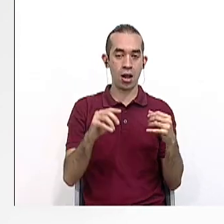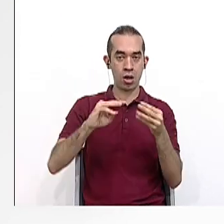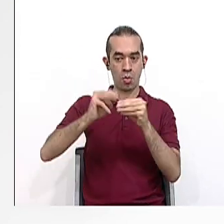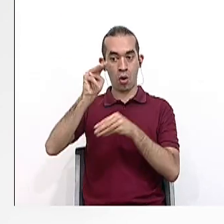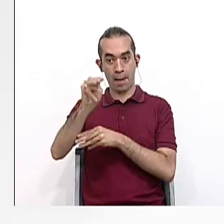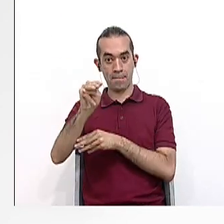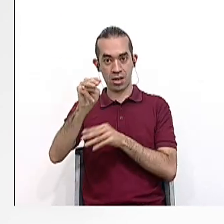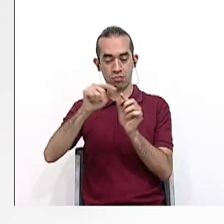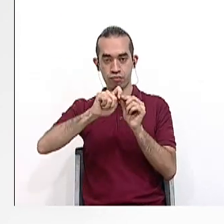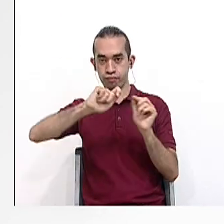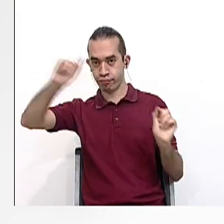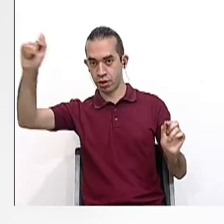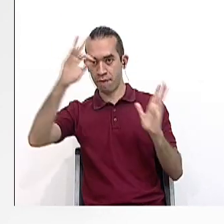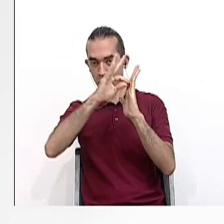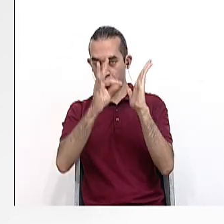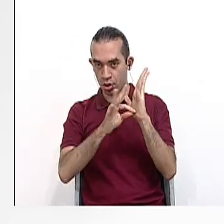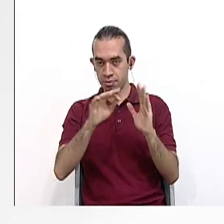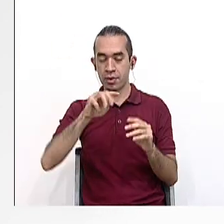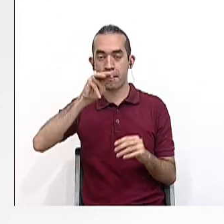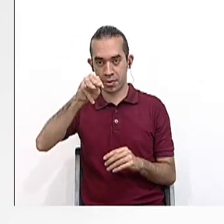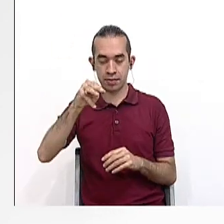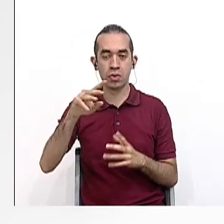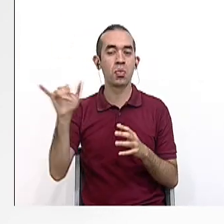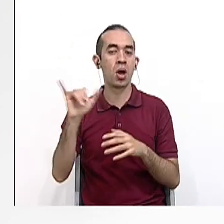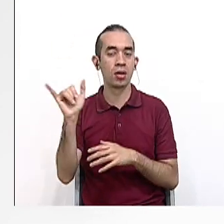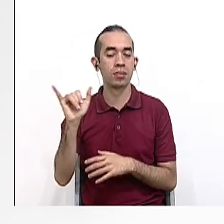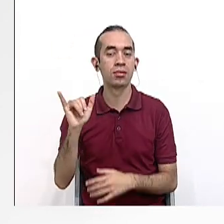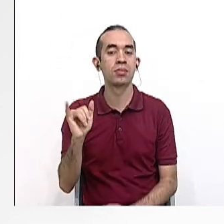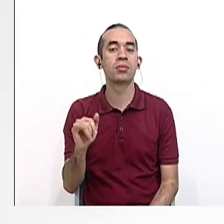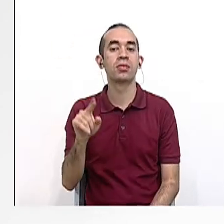M, corresponde a